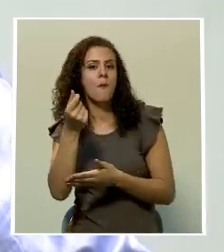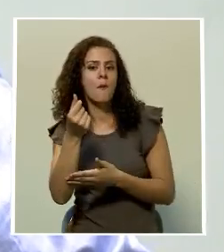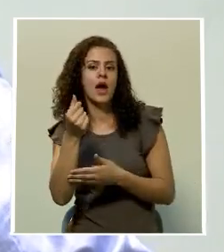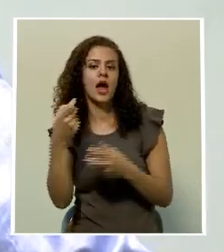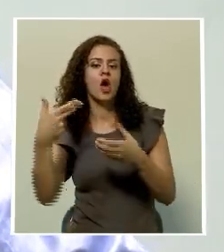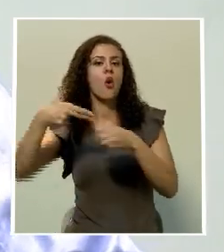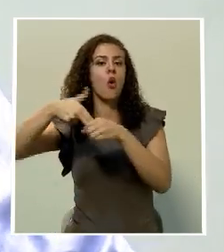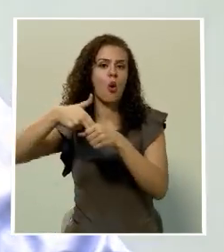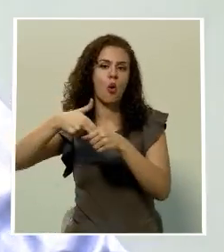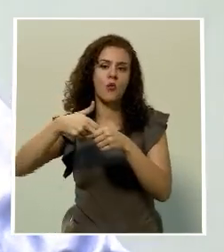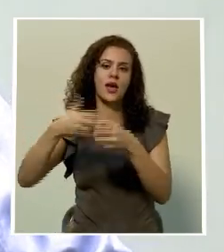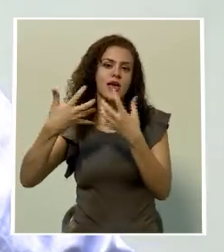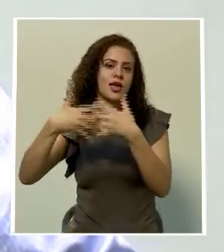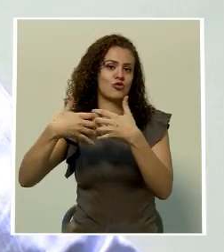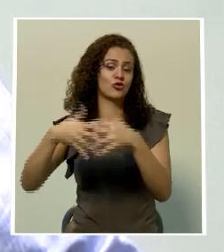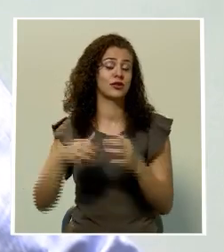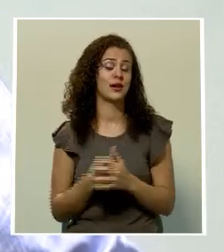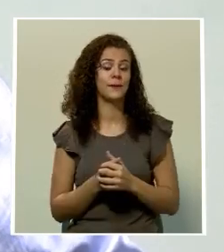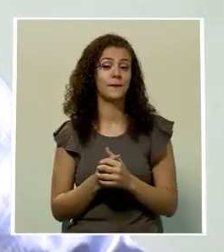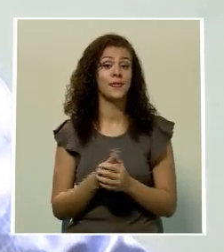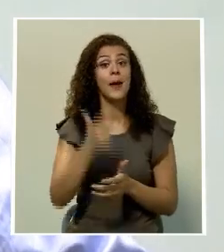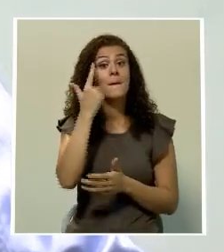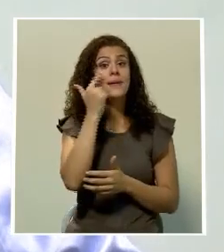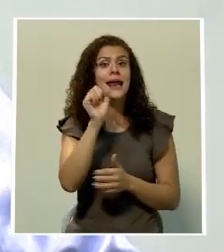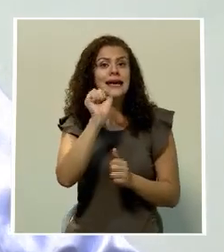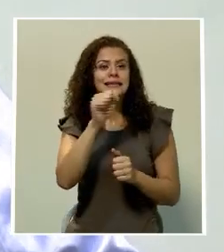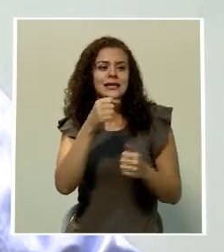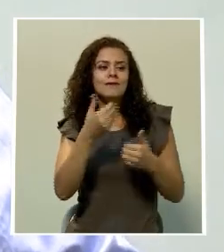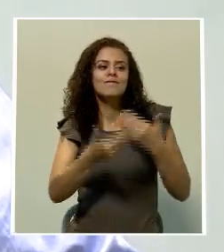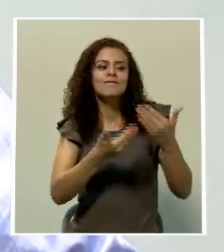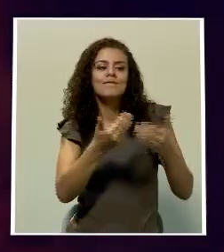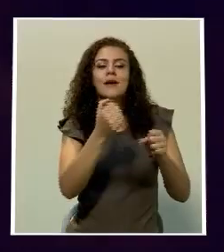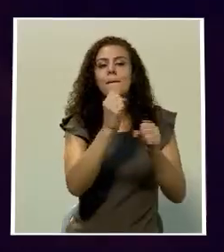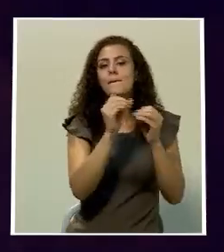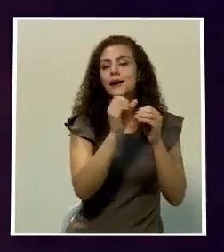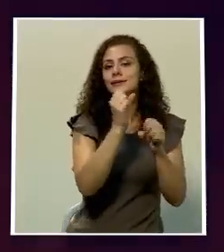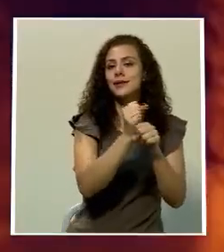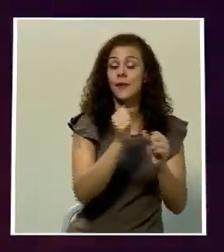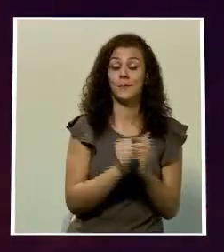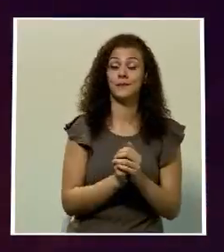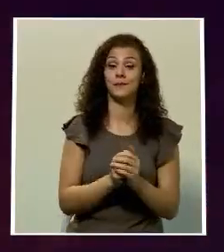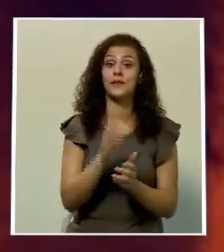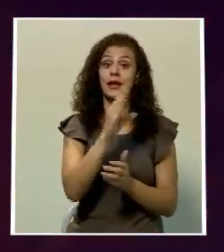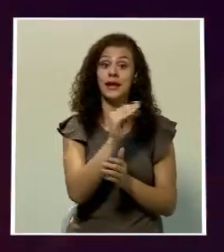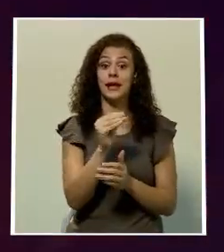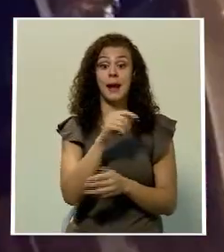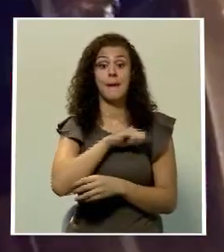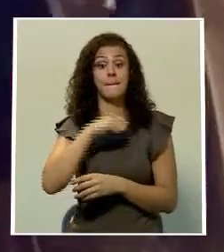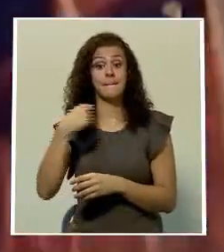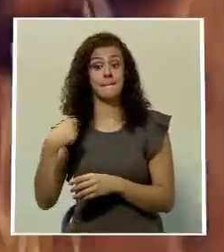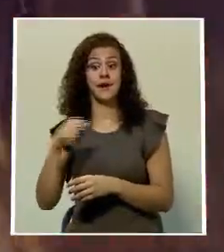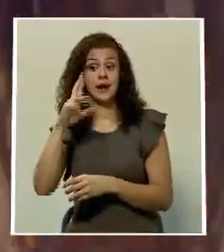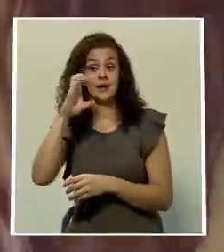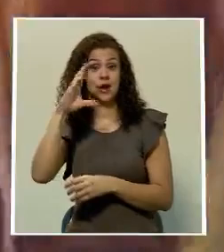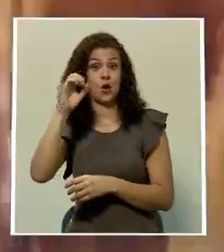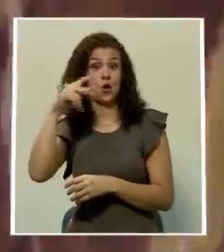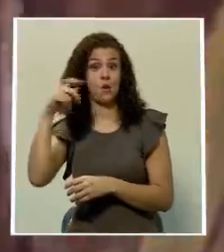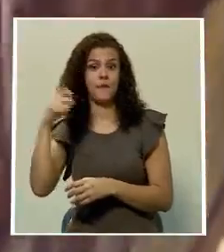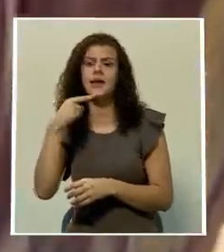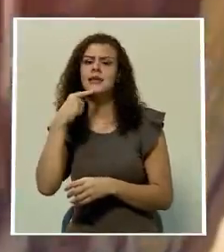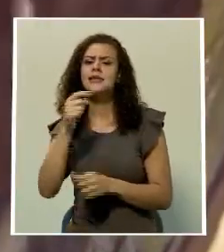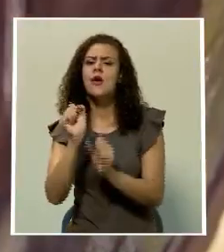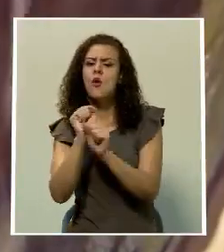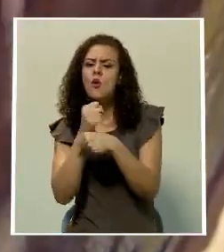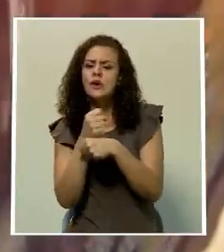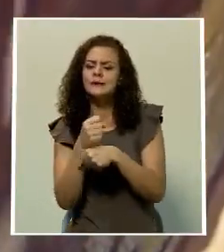costo en combustibles industriales para así poder generar empleo. Entre tanto, el presidente ejecutivo de Recope dijo que